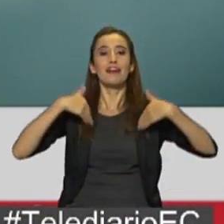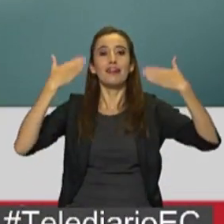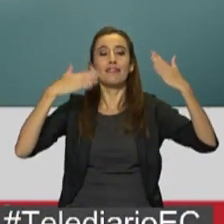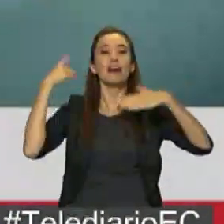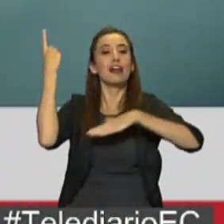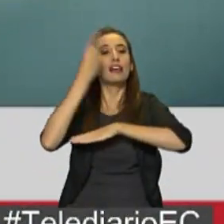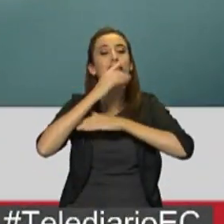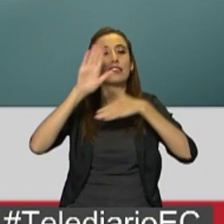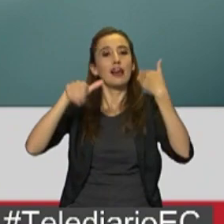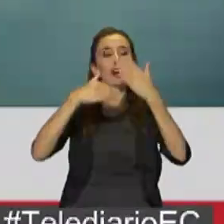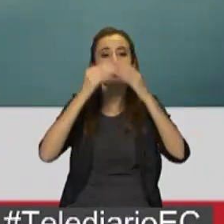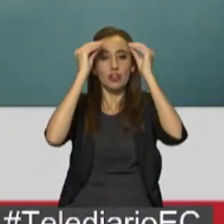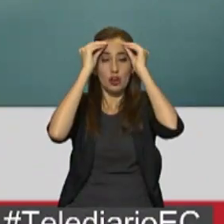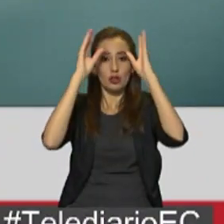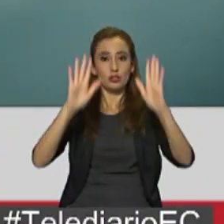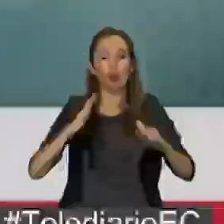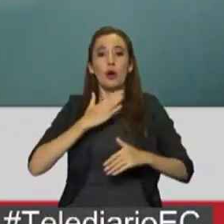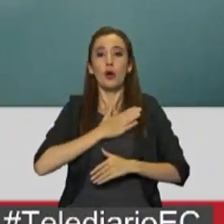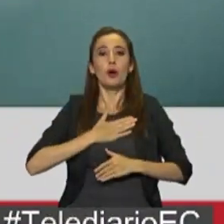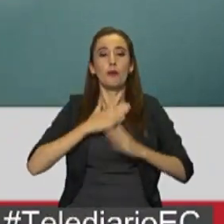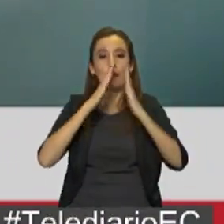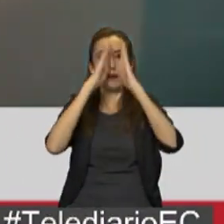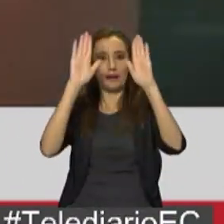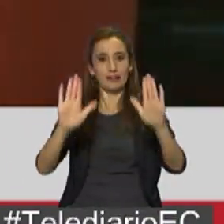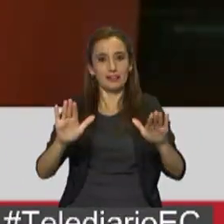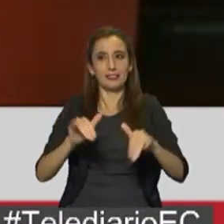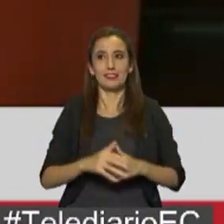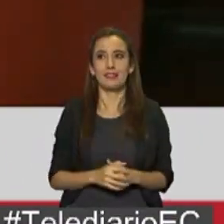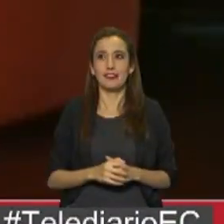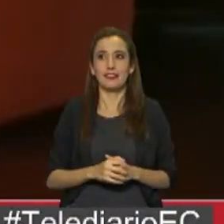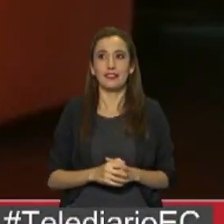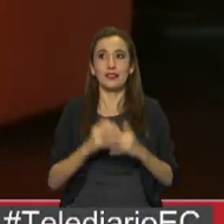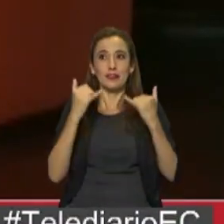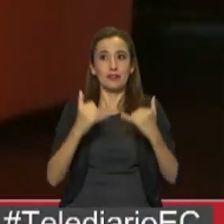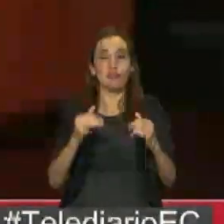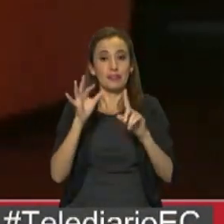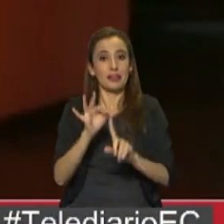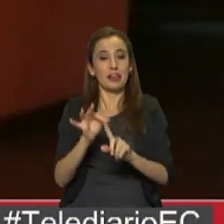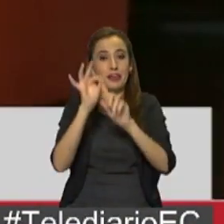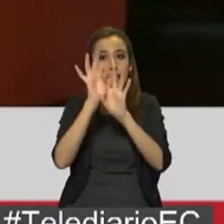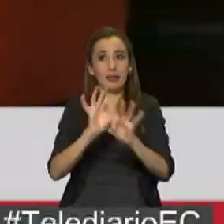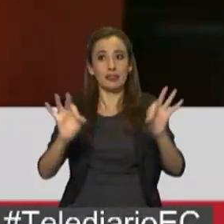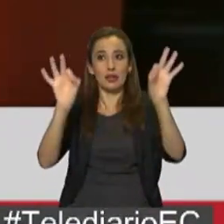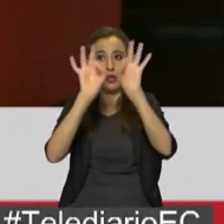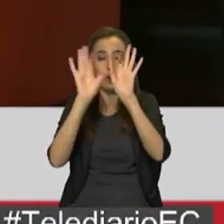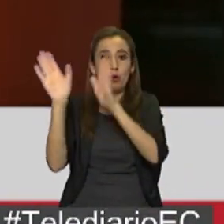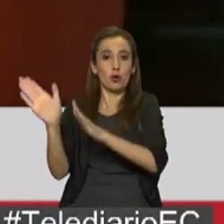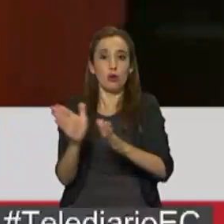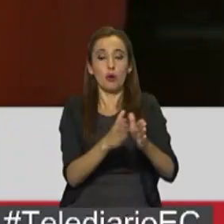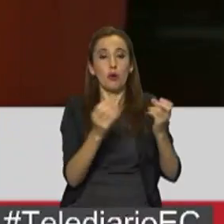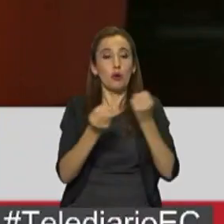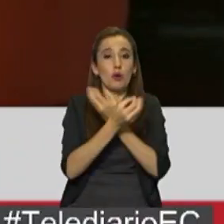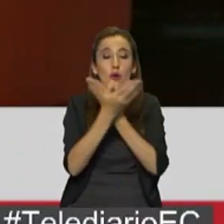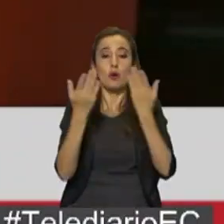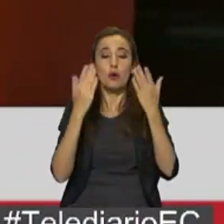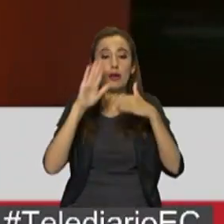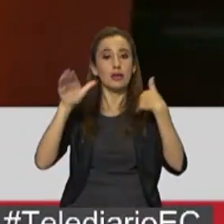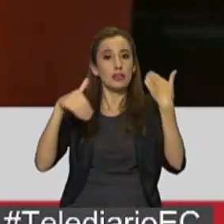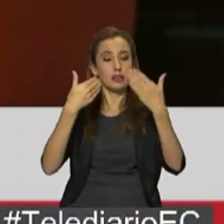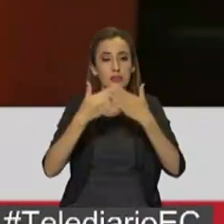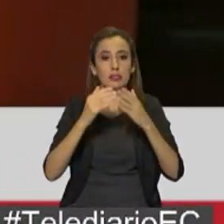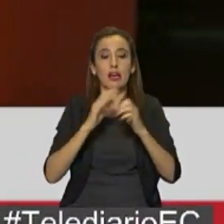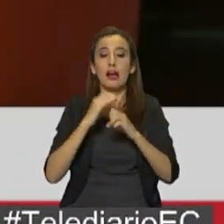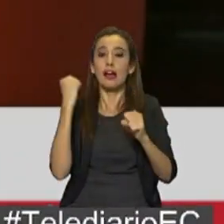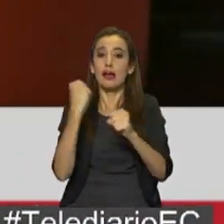todos los propios del ecuador por favor que de su caso este día muy especial quiero mandar un saludo a todos los maestros